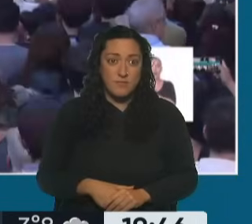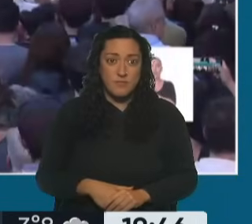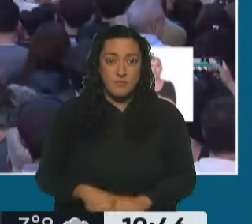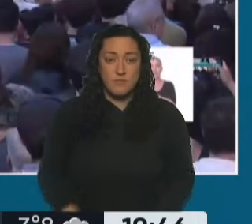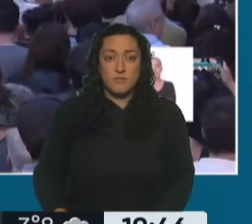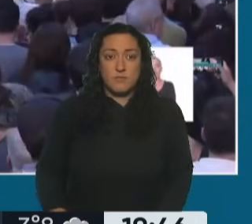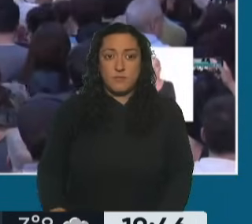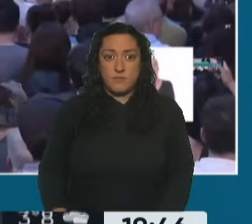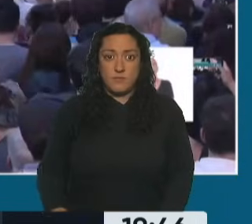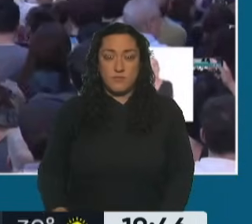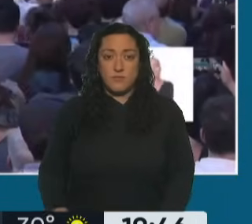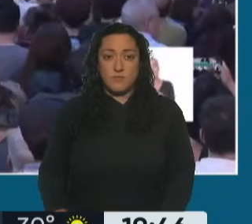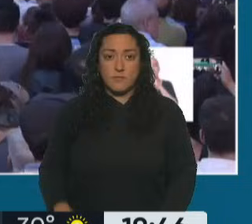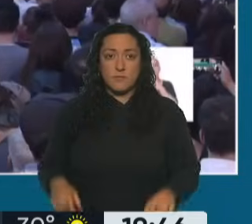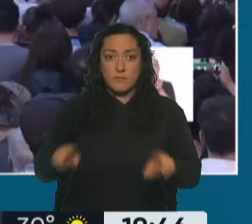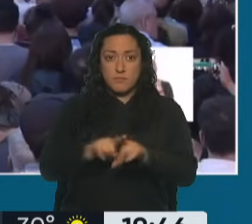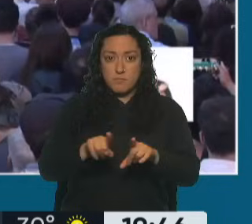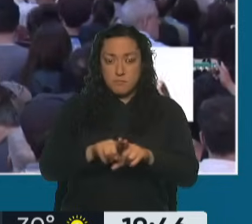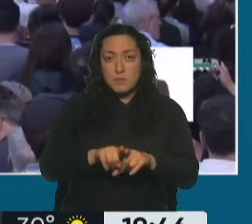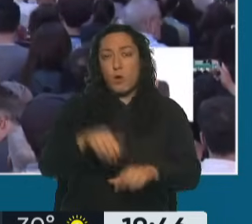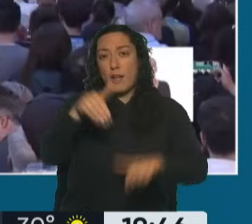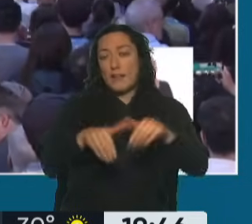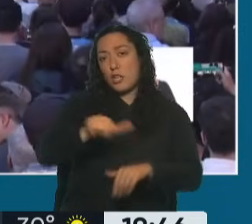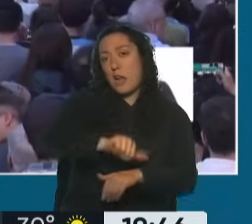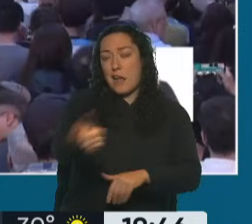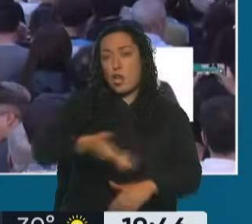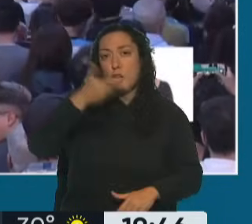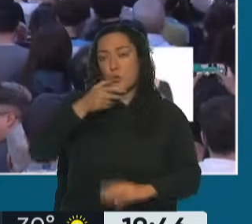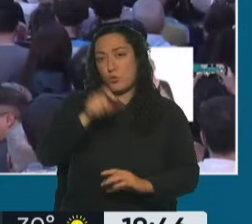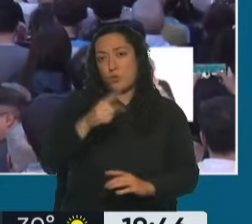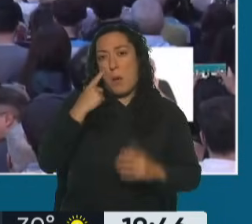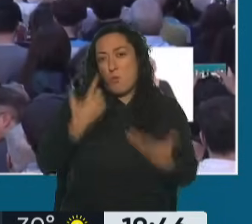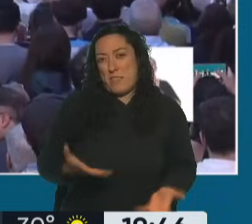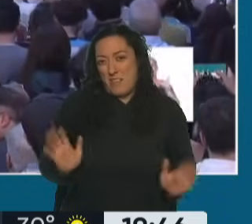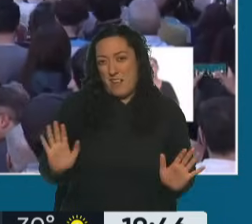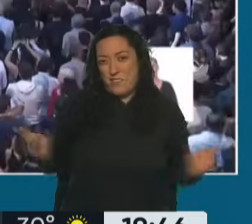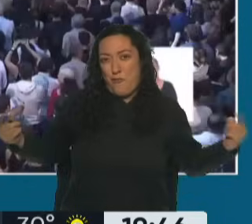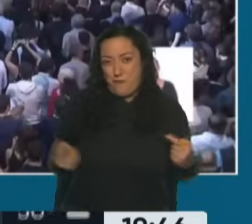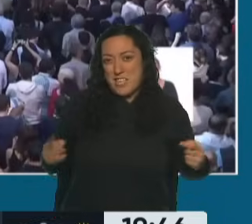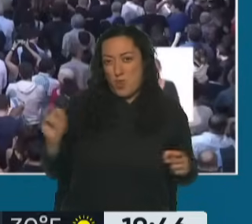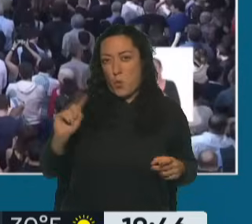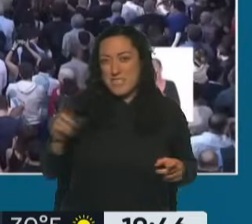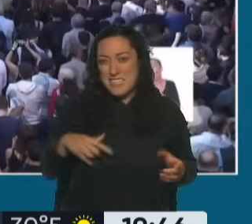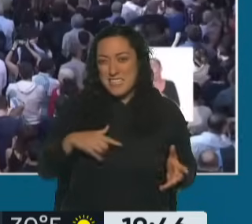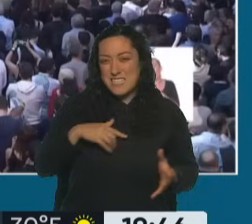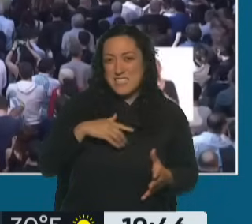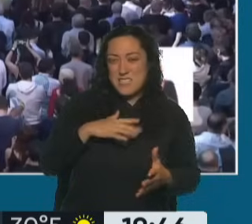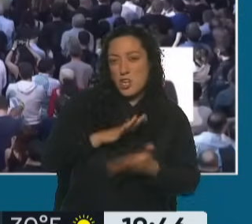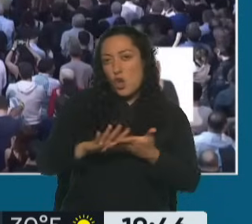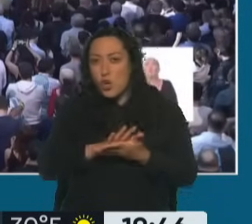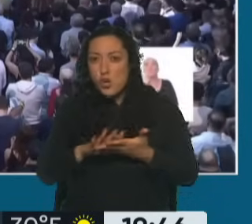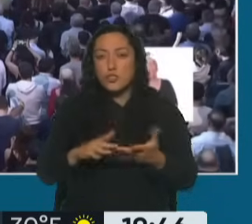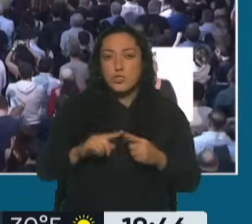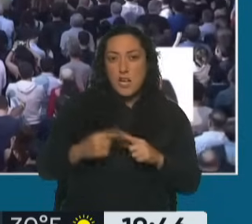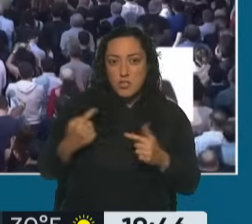bueno, el discurso de victoria, ¿no? El discurso de victoria electoral. Entonces, me parece que ahí hay más que un llamamiento del